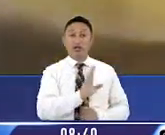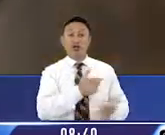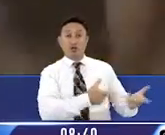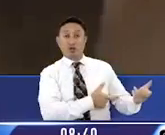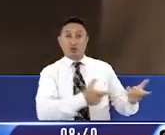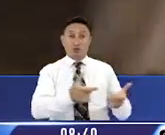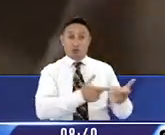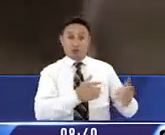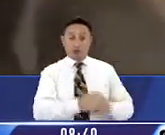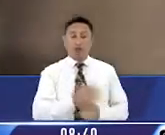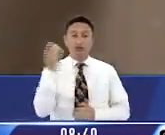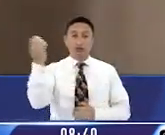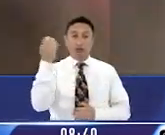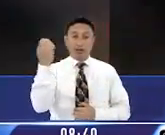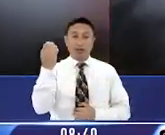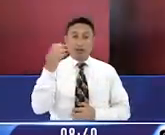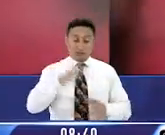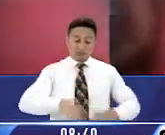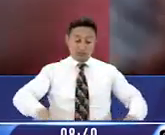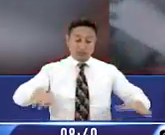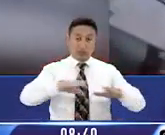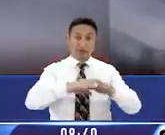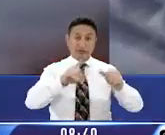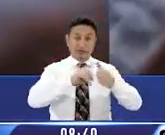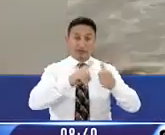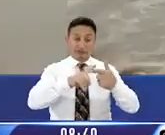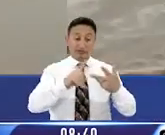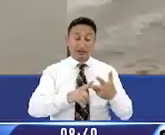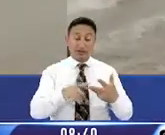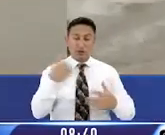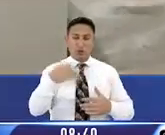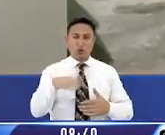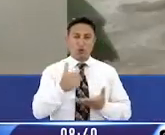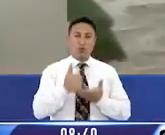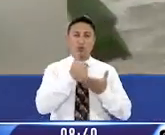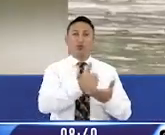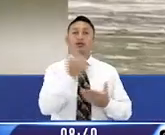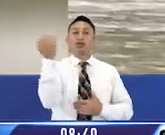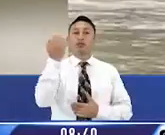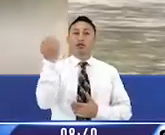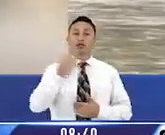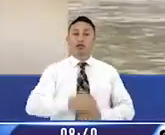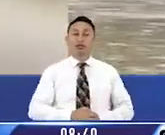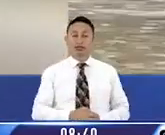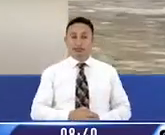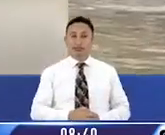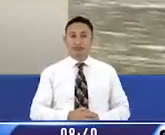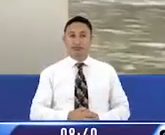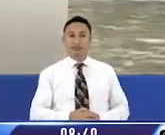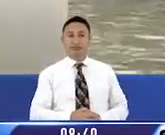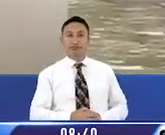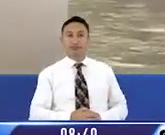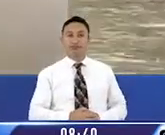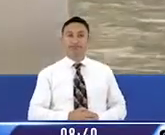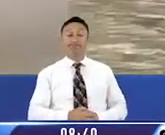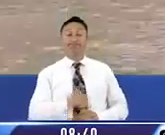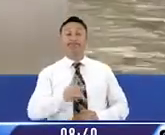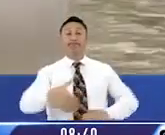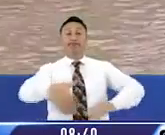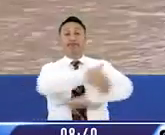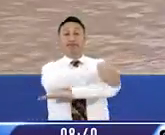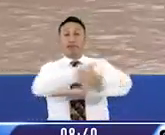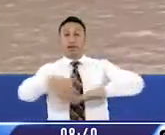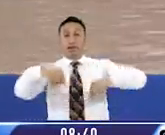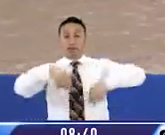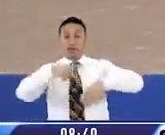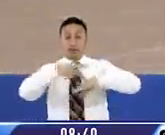atendieron emergencias en las zonas de Veche, La Violeta, La Cabuya, Mache, Chindul, Colisa, Cojimíes, entre otros. Algunas vías que conectan a Pedernales